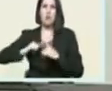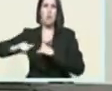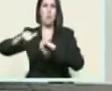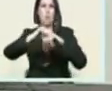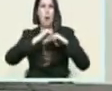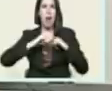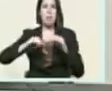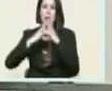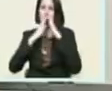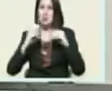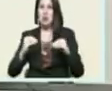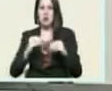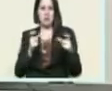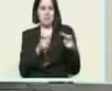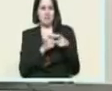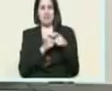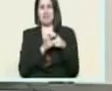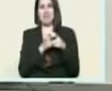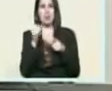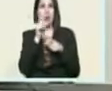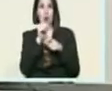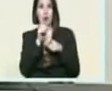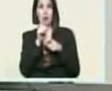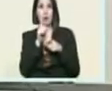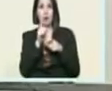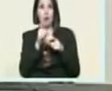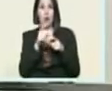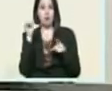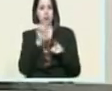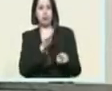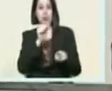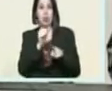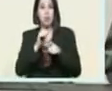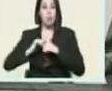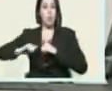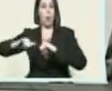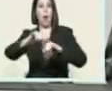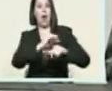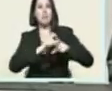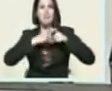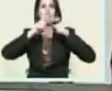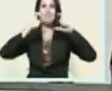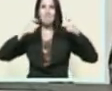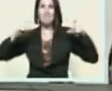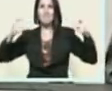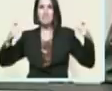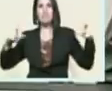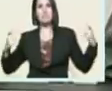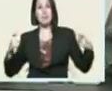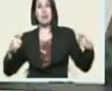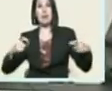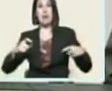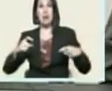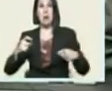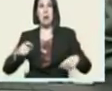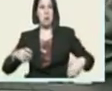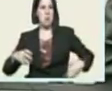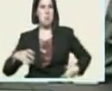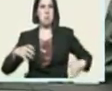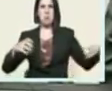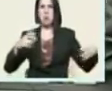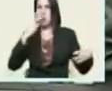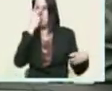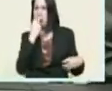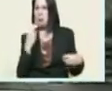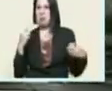y de todas, no de una minoría. La Venezuela igualitaria, democrática y no de pobres y ricos, que ellos quieren.